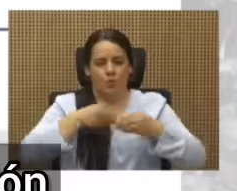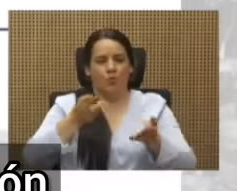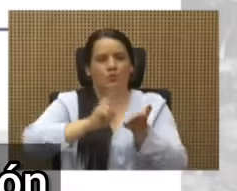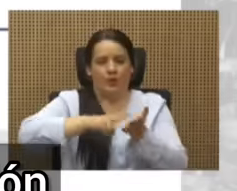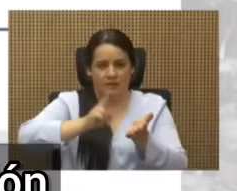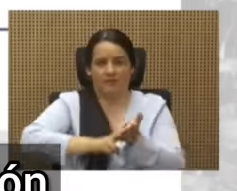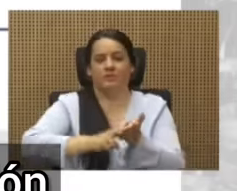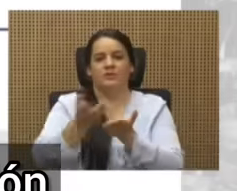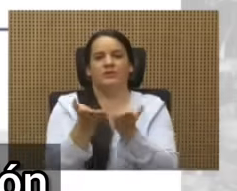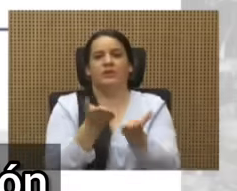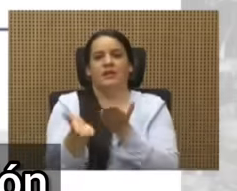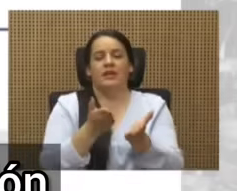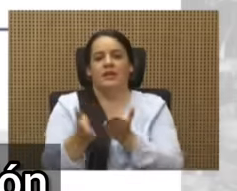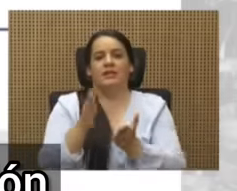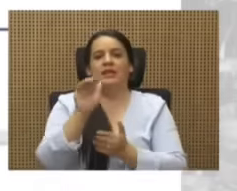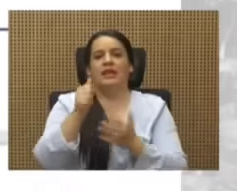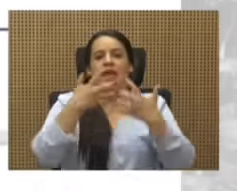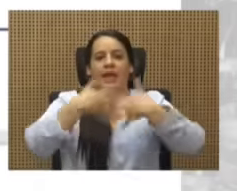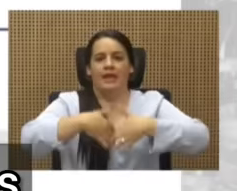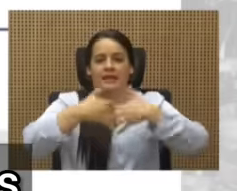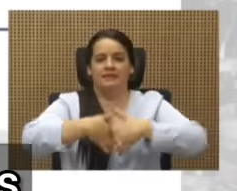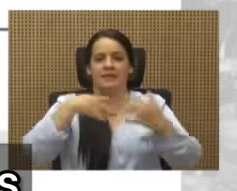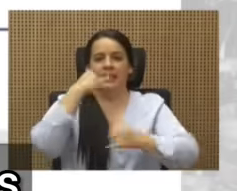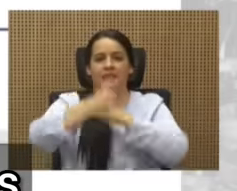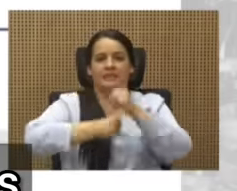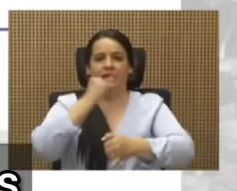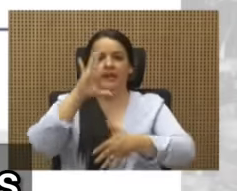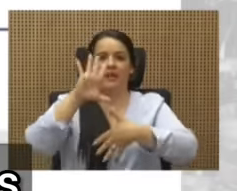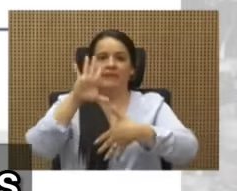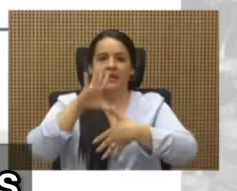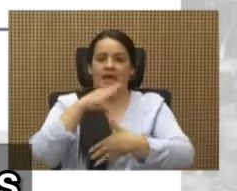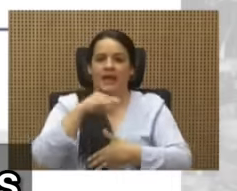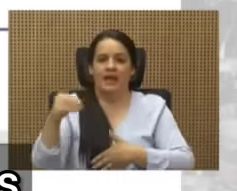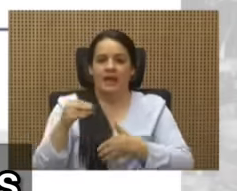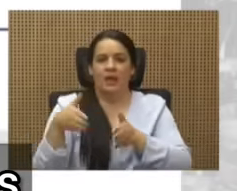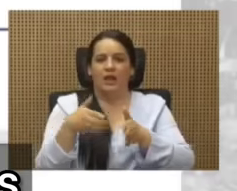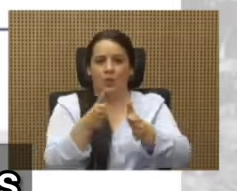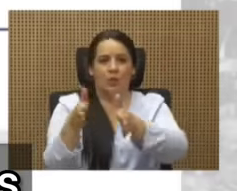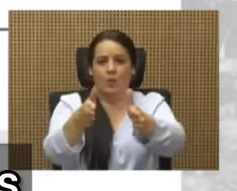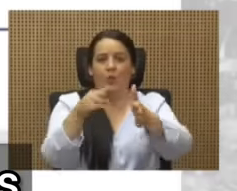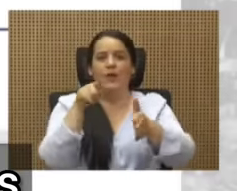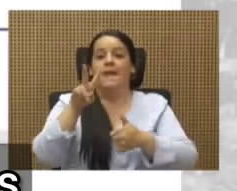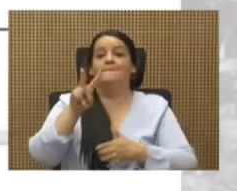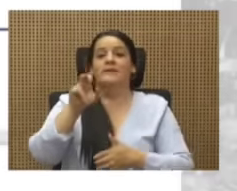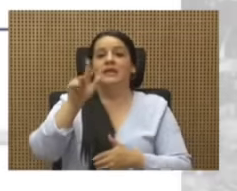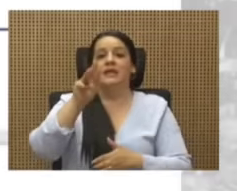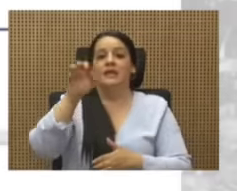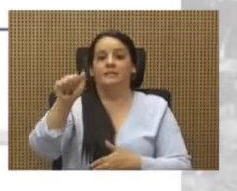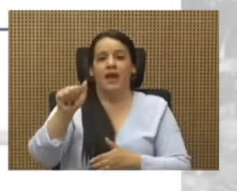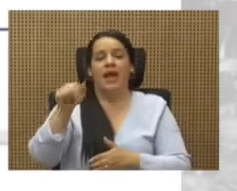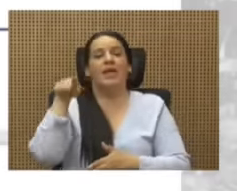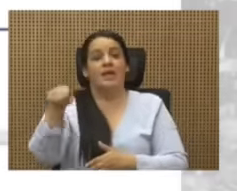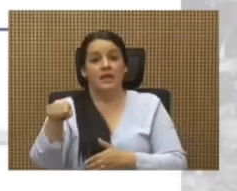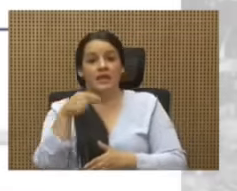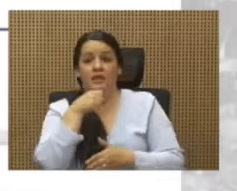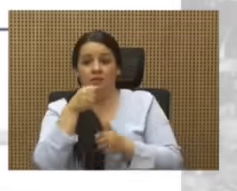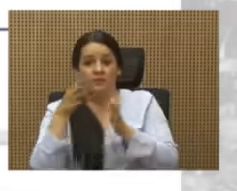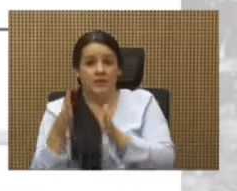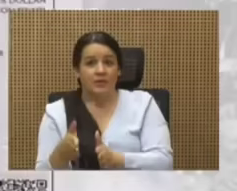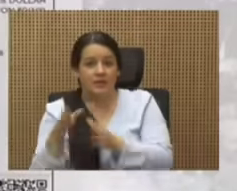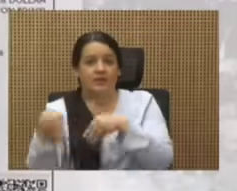Agencia Interamericana de Comunicación y Vilma Ibarra figura entre los periodistas que suministraron el